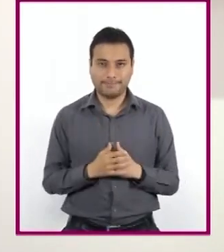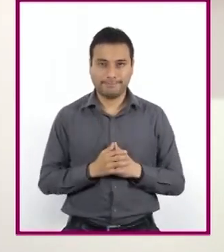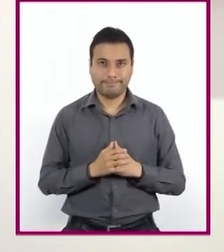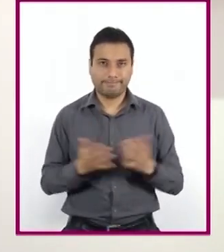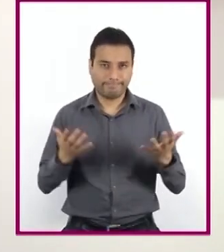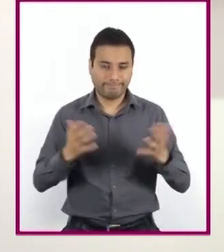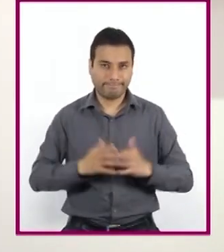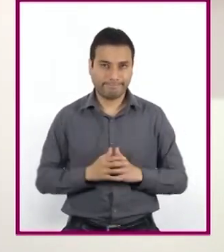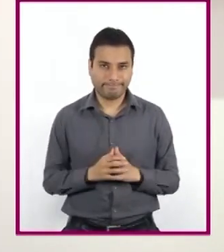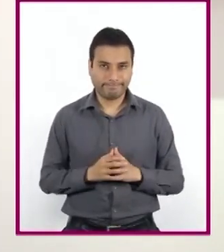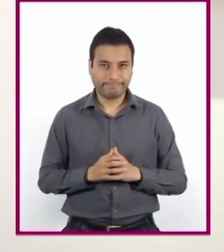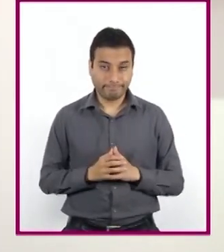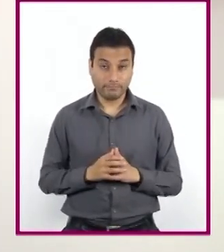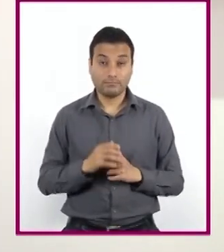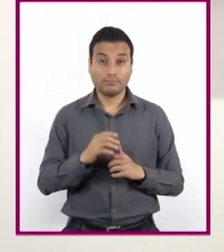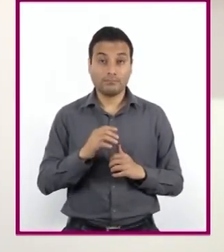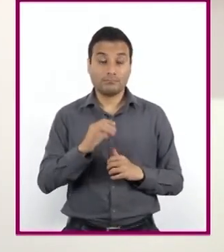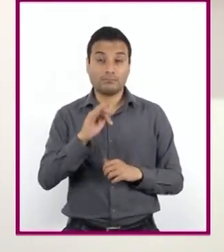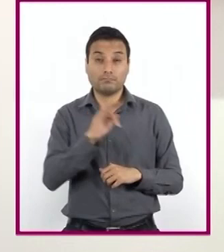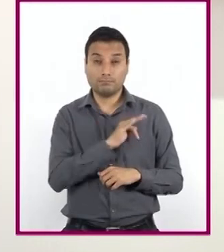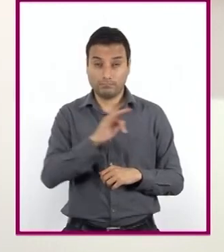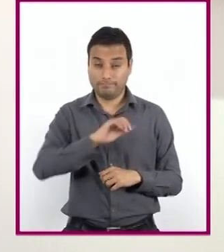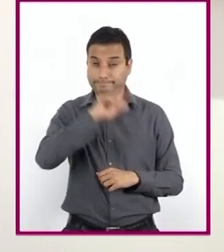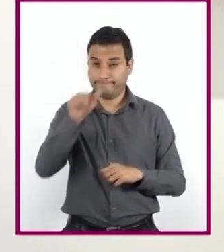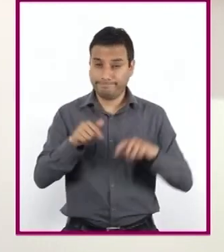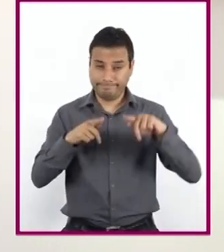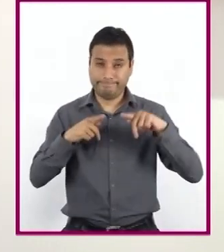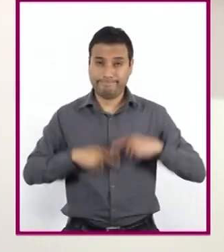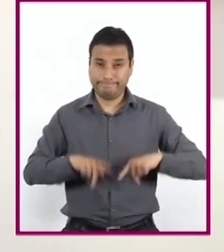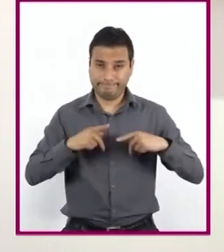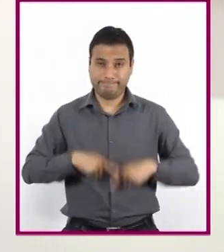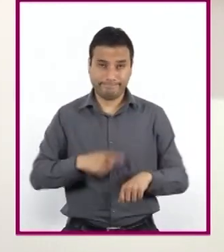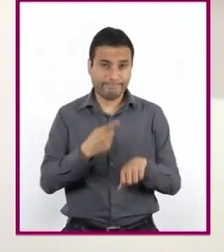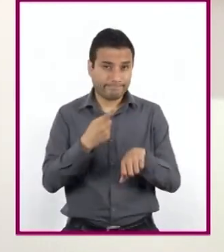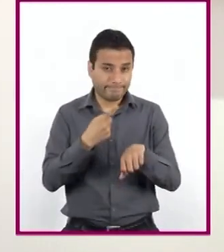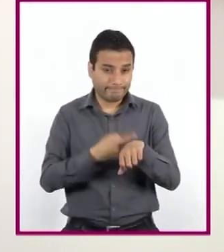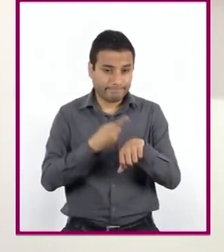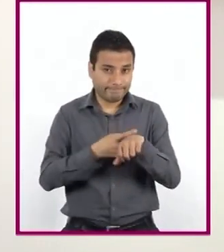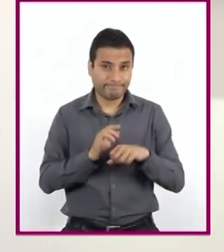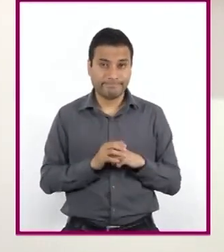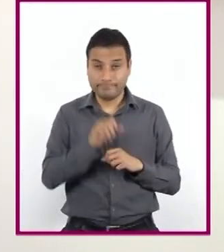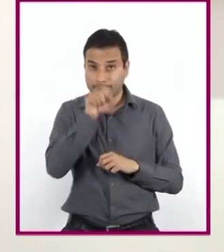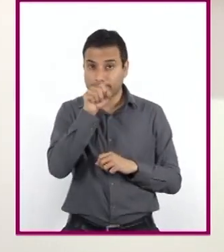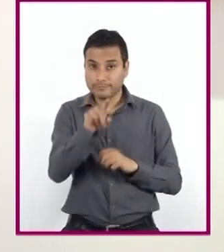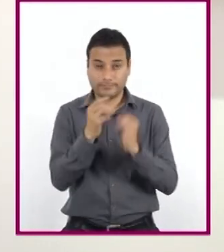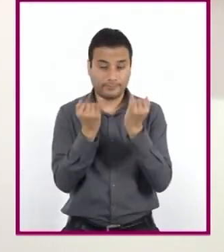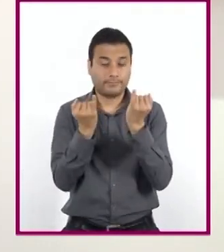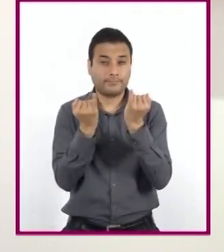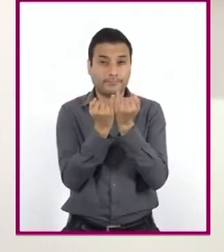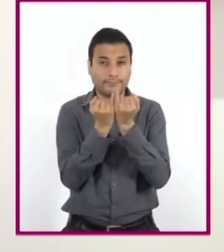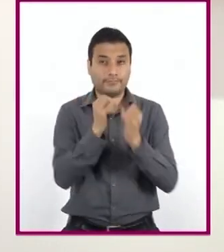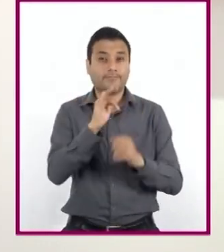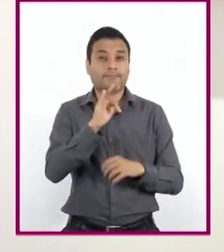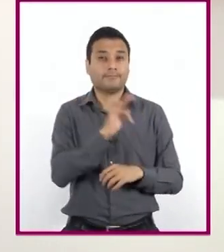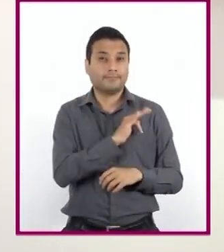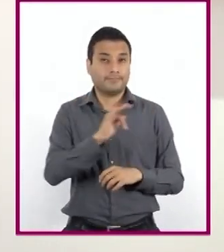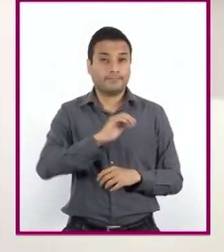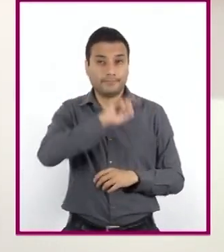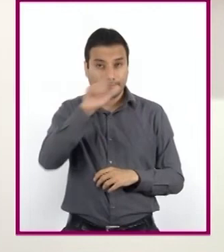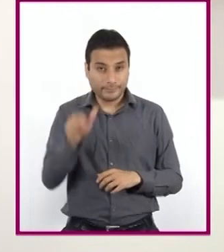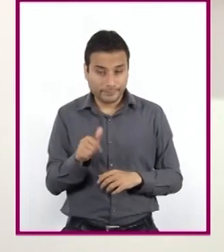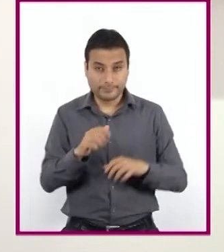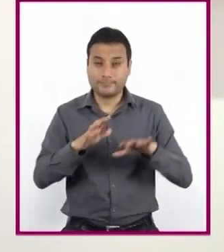con aspectos de salud son de suma importancia, pero también lo son los que están provocando cambios en